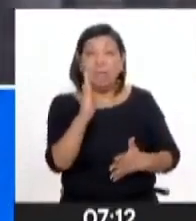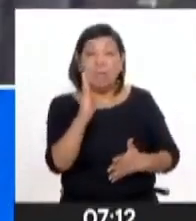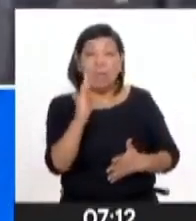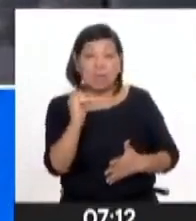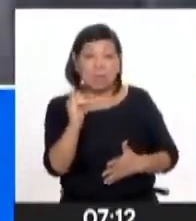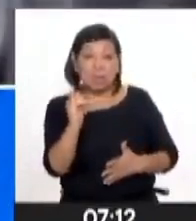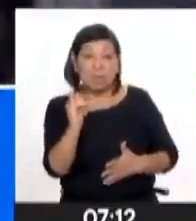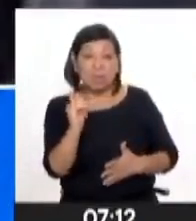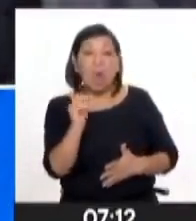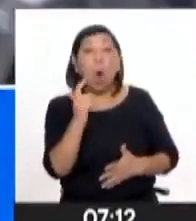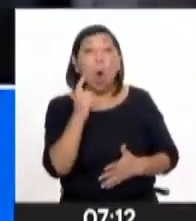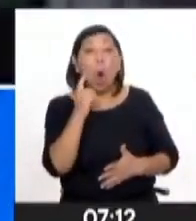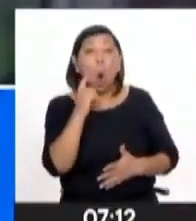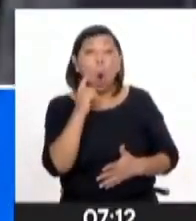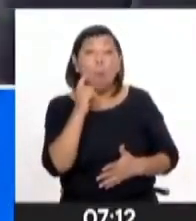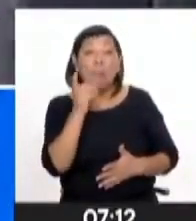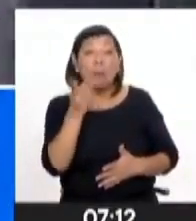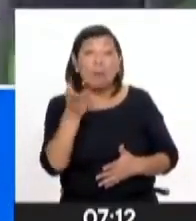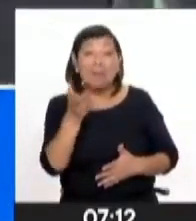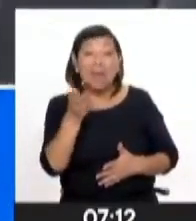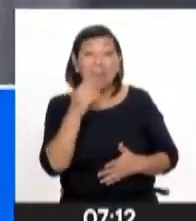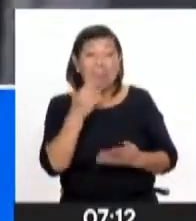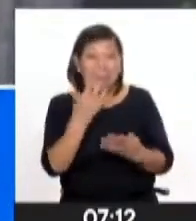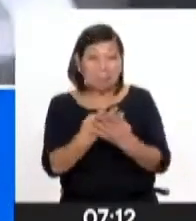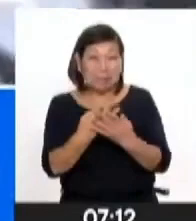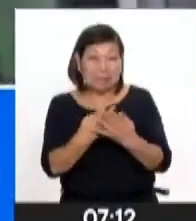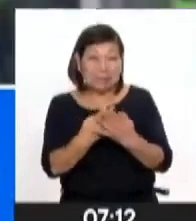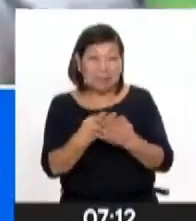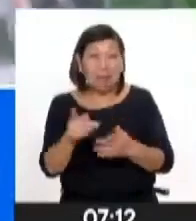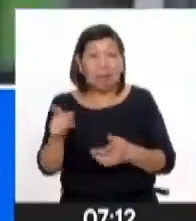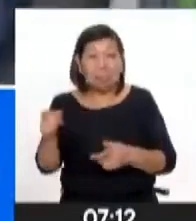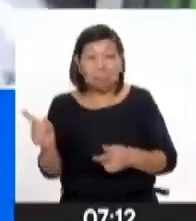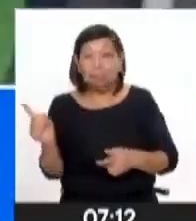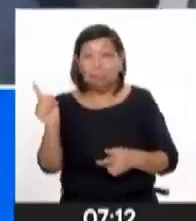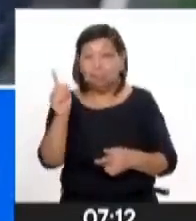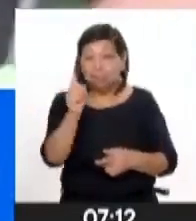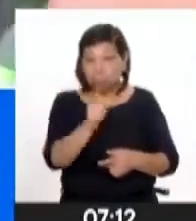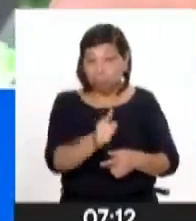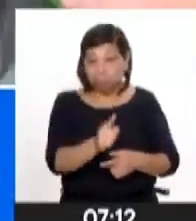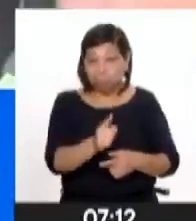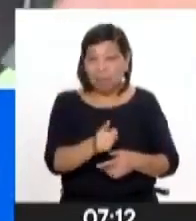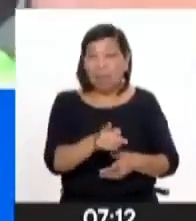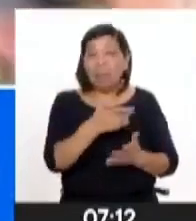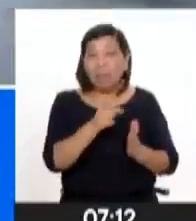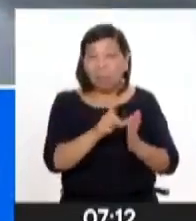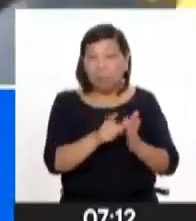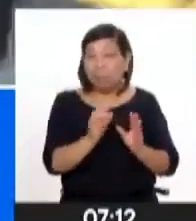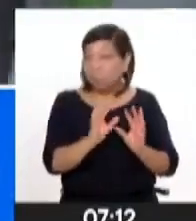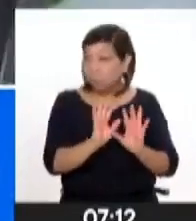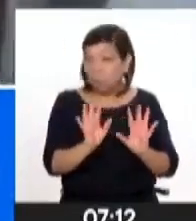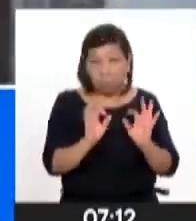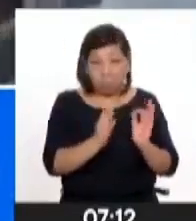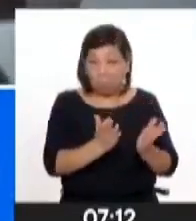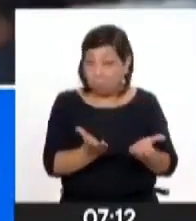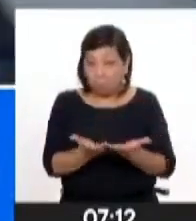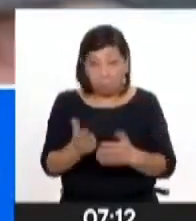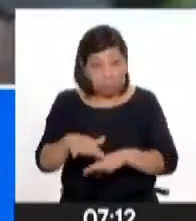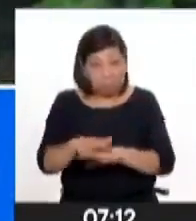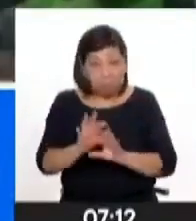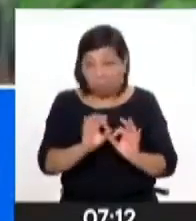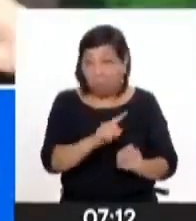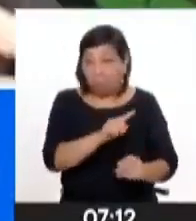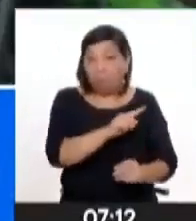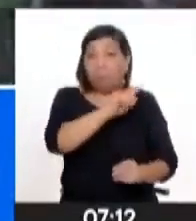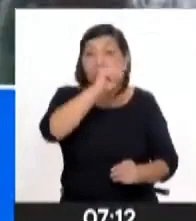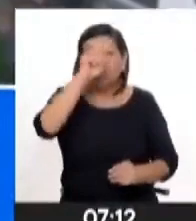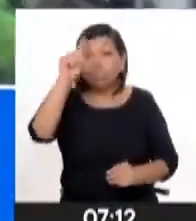Unidos. Joran Van der Sloot, condenado en Perú por asesinato, fue trasladado la mañana de este jueves al grupo aéreo Emigrados